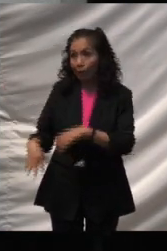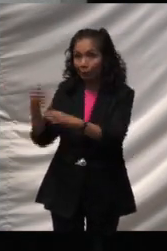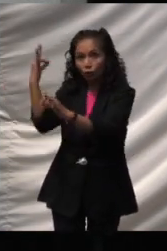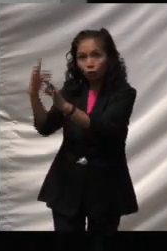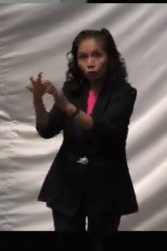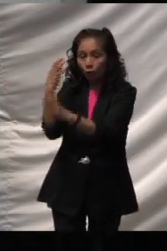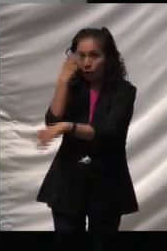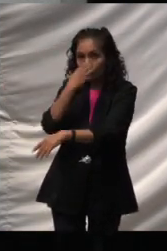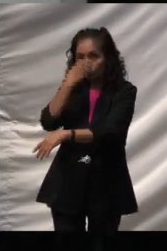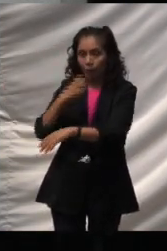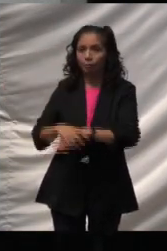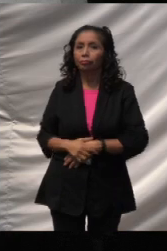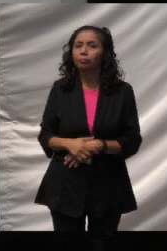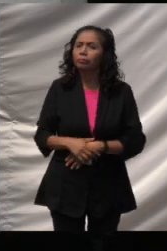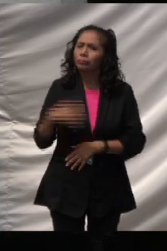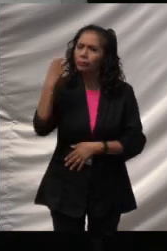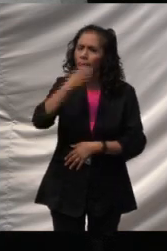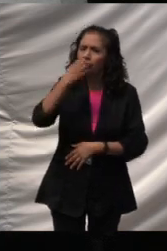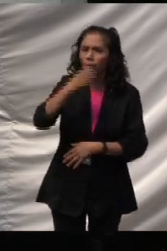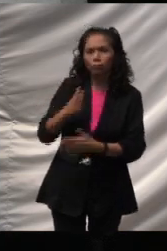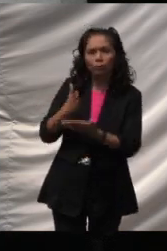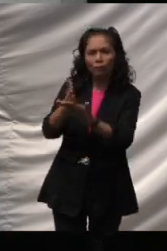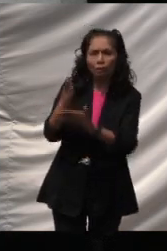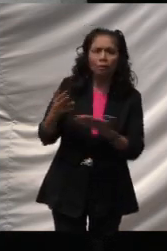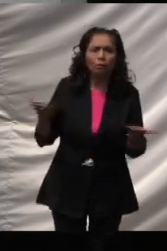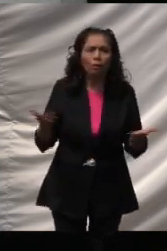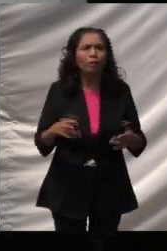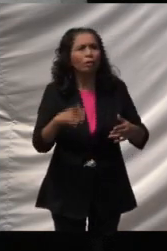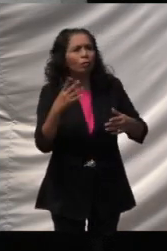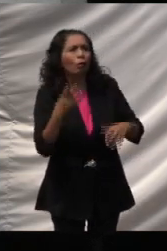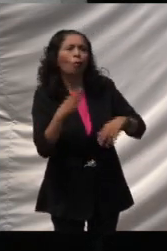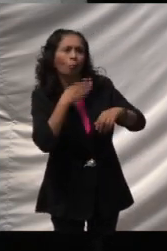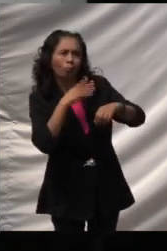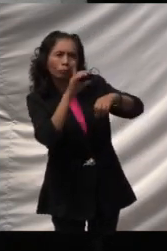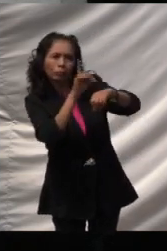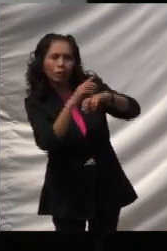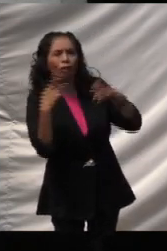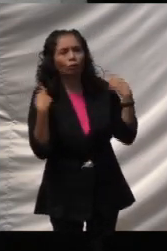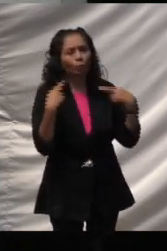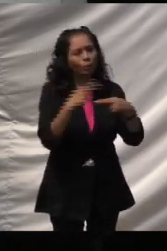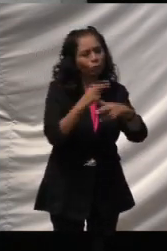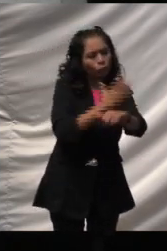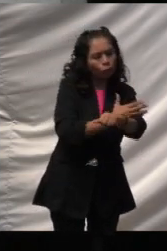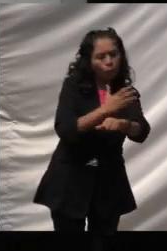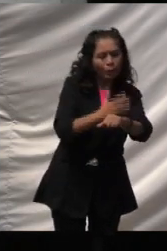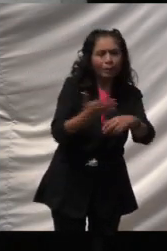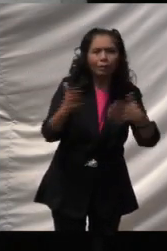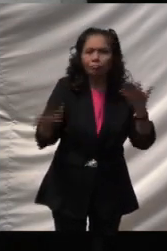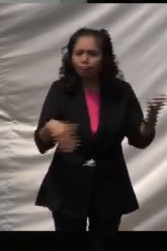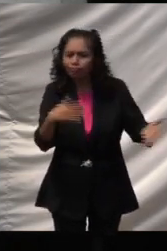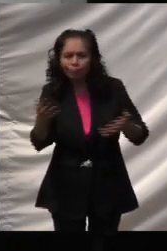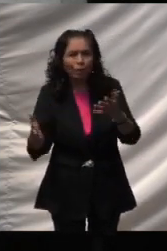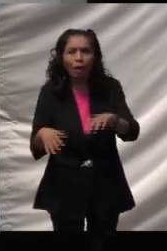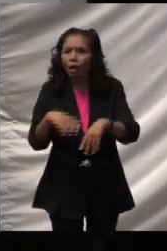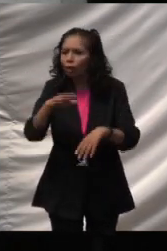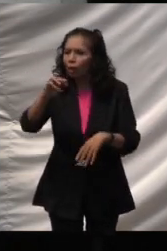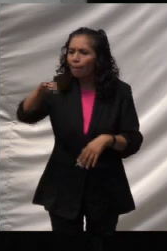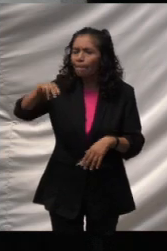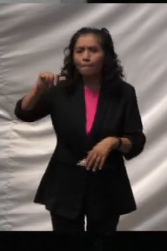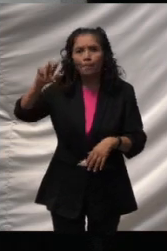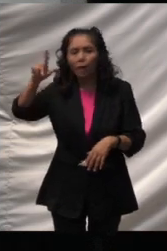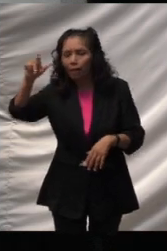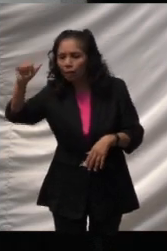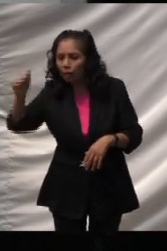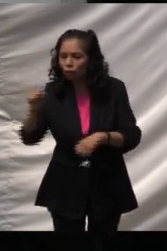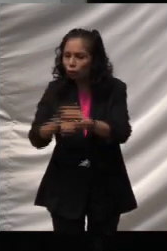escuela. Llegando a la escuela, saludó a su profesora, Melanie, y a sus compañeras. Buscaba a su amiga Marla, la cual